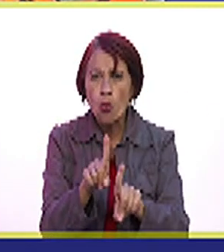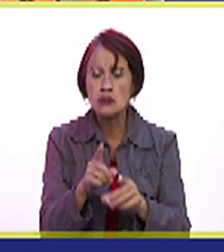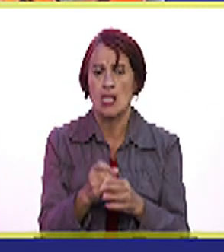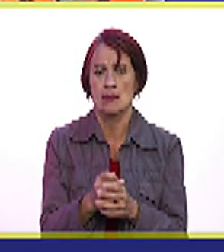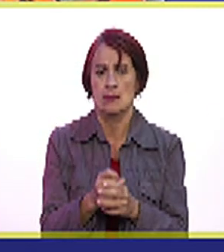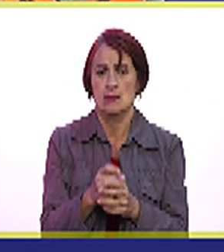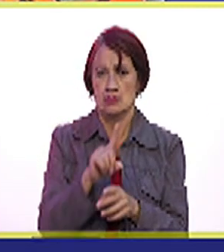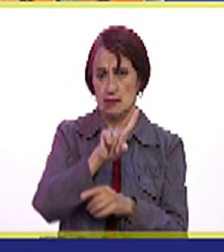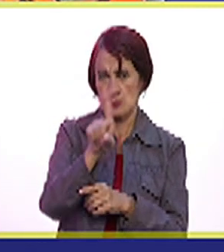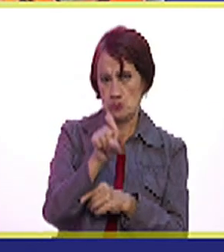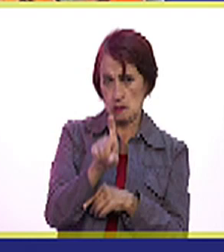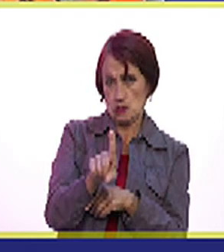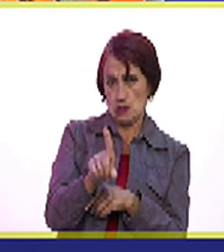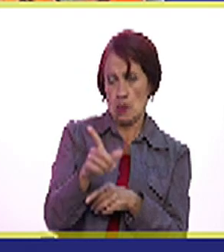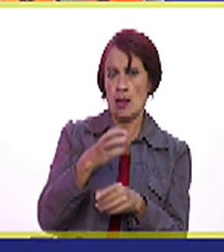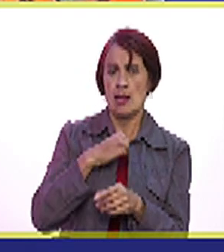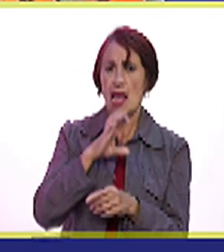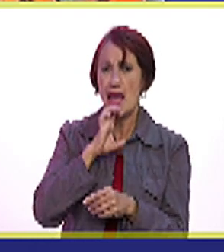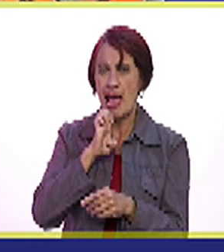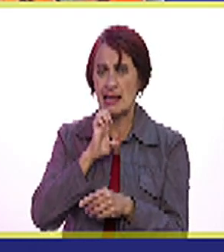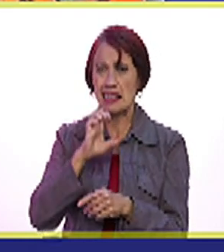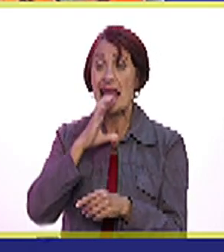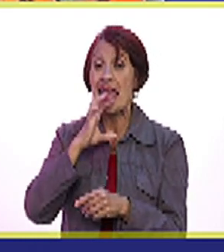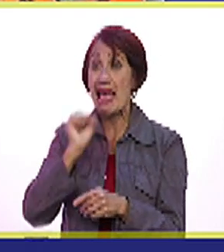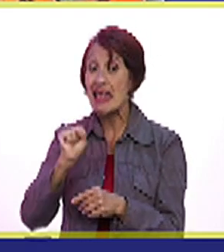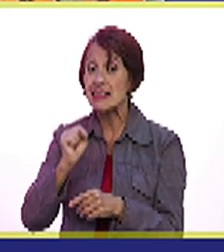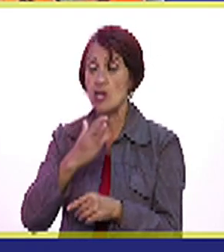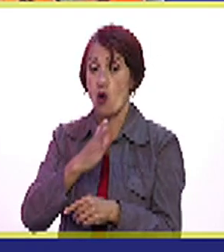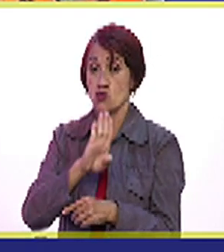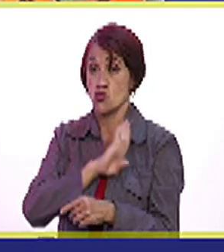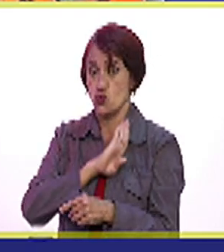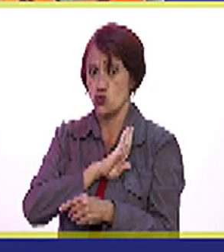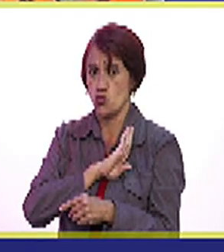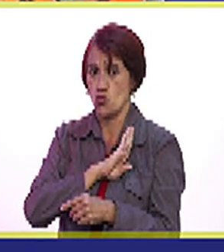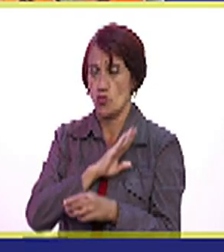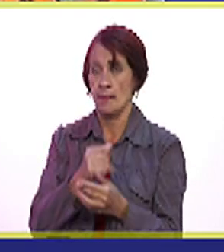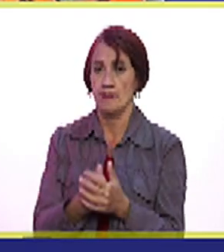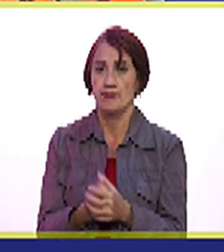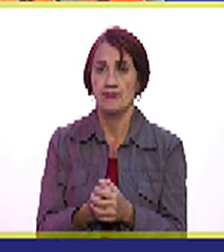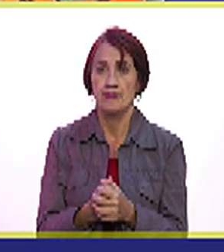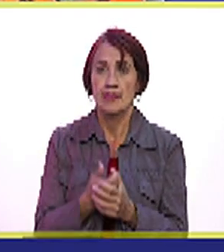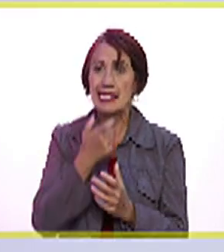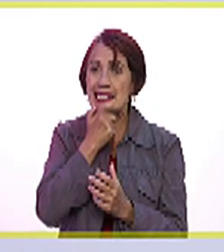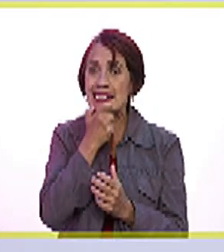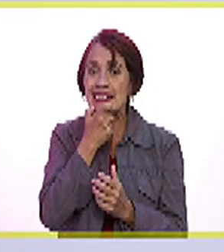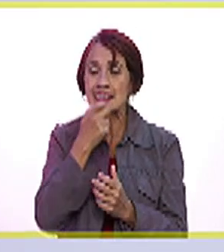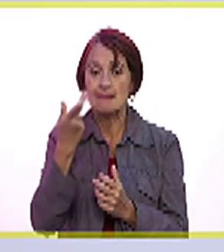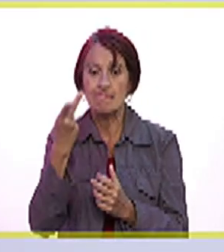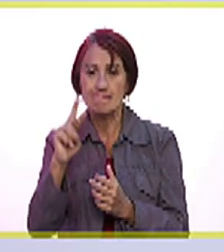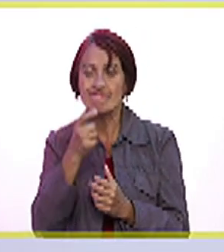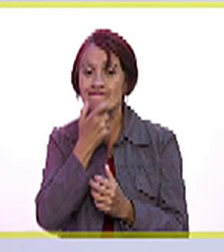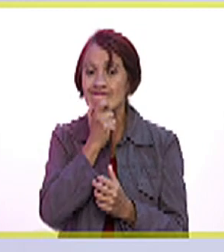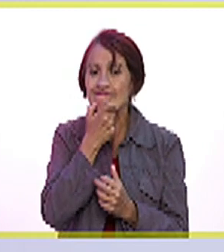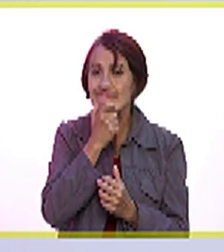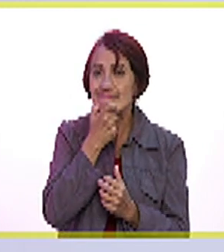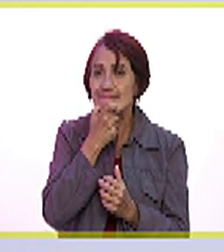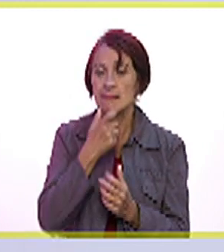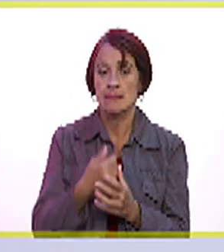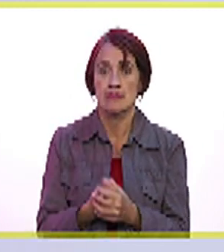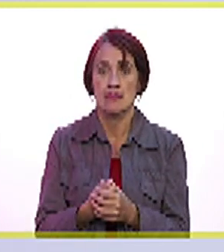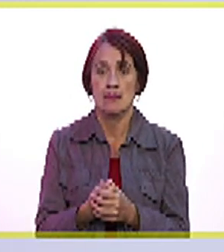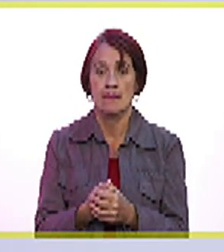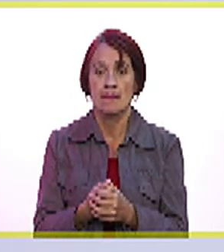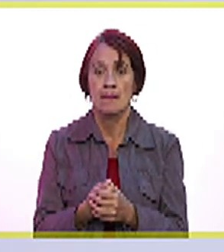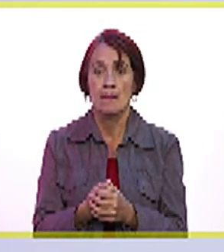inglés solamente usamos un signo de cierre y digo it is yours, no it is yours, no it is yours,